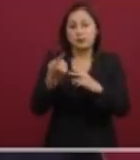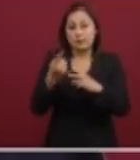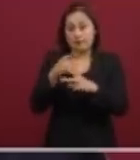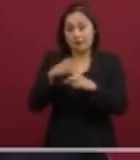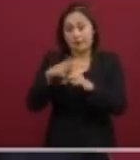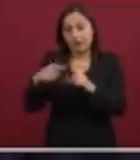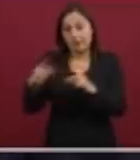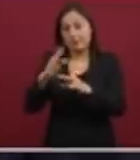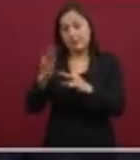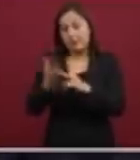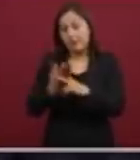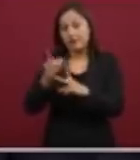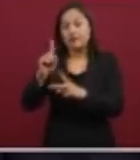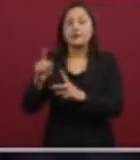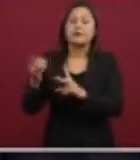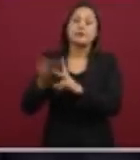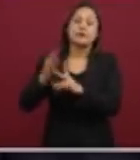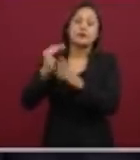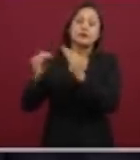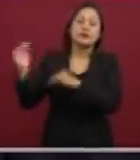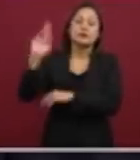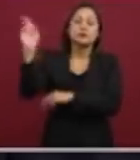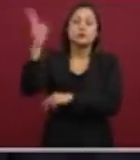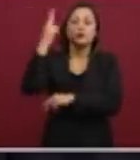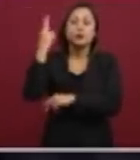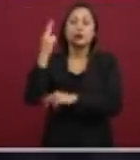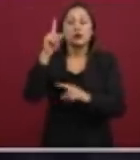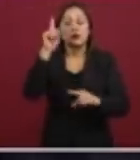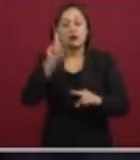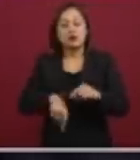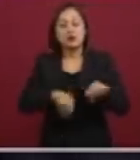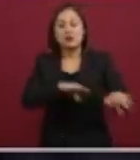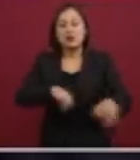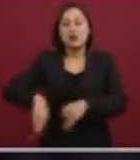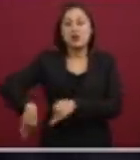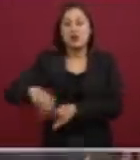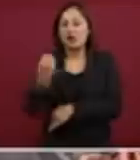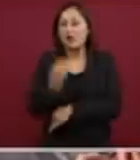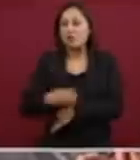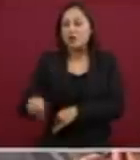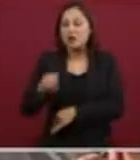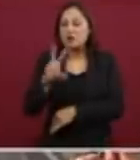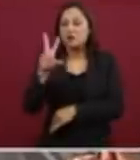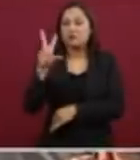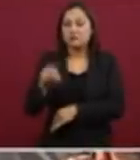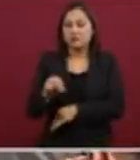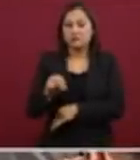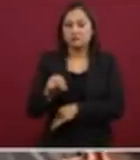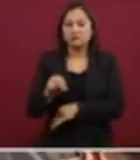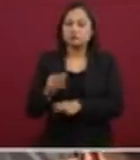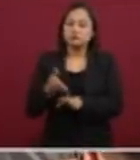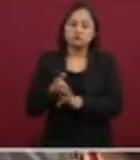Dejó de ser obligatoria la educación pública en todos los niveles.